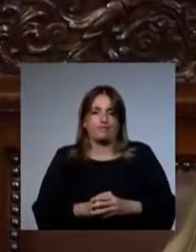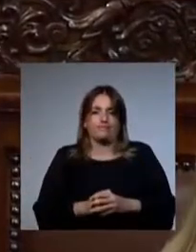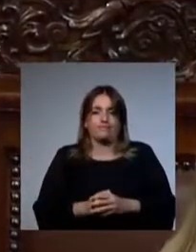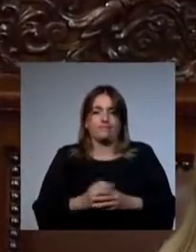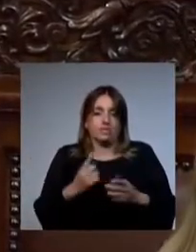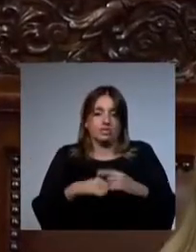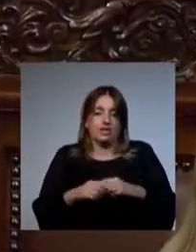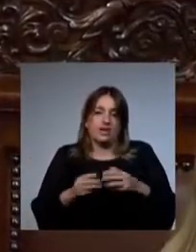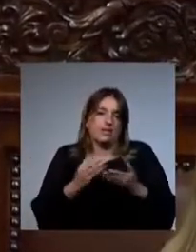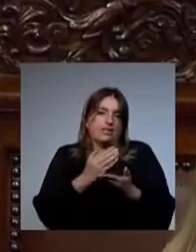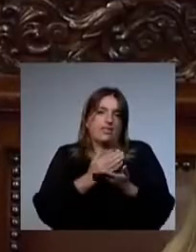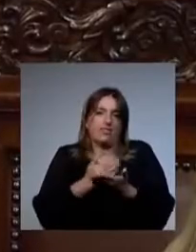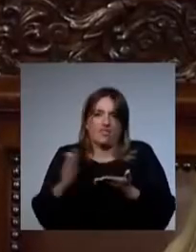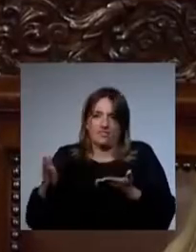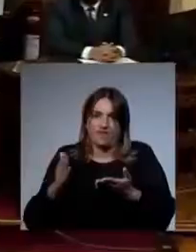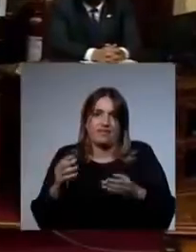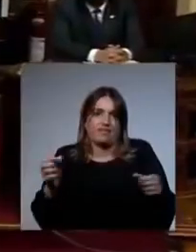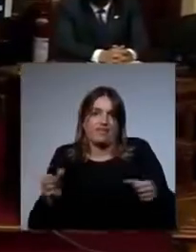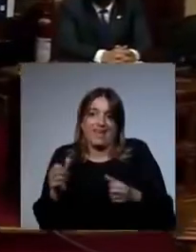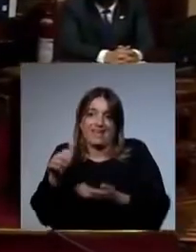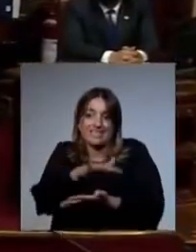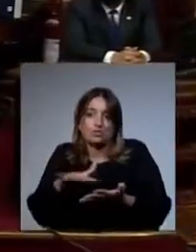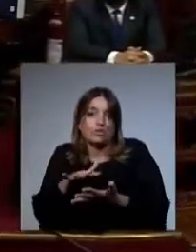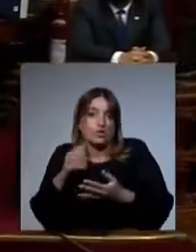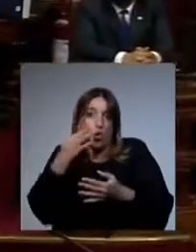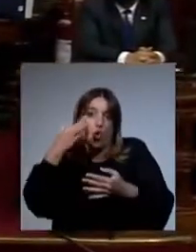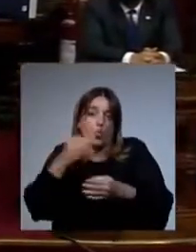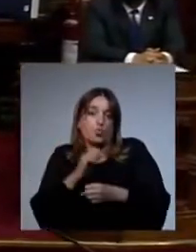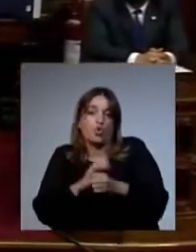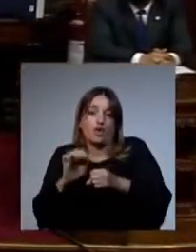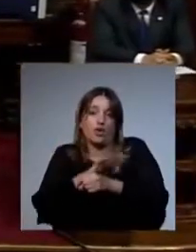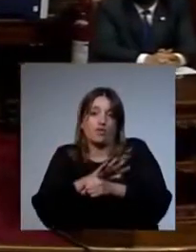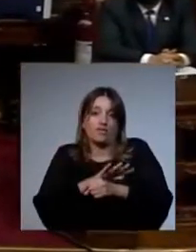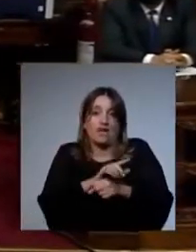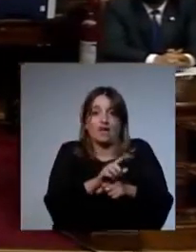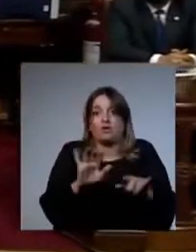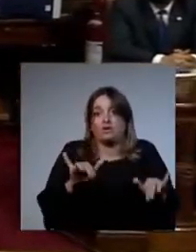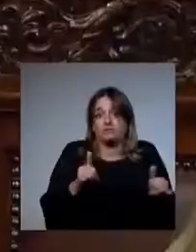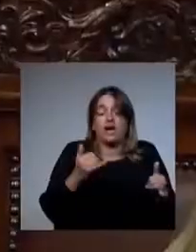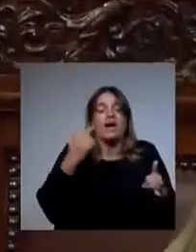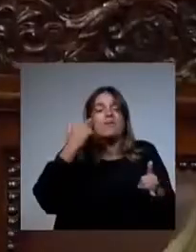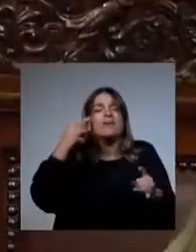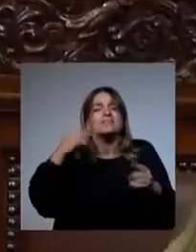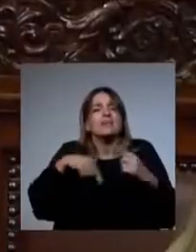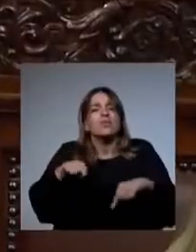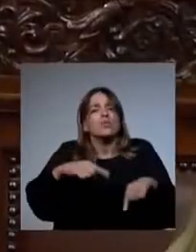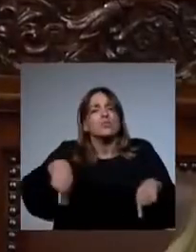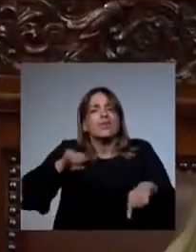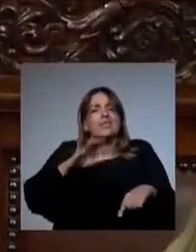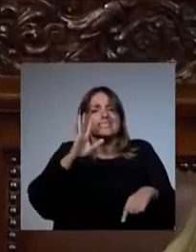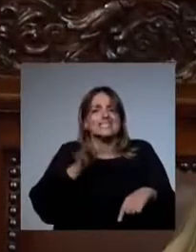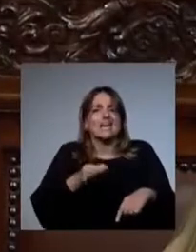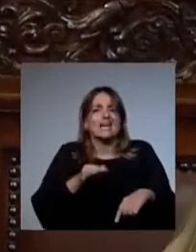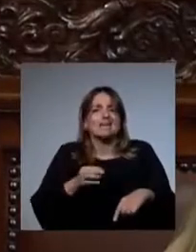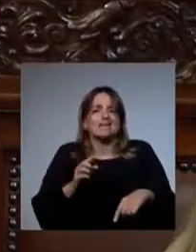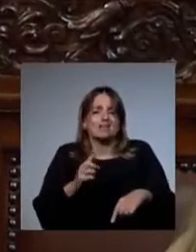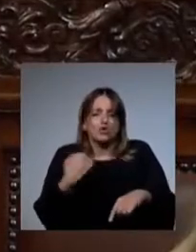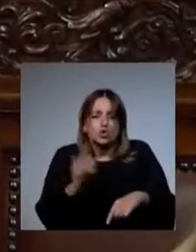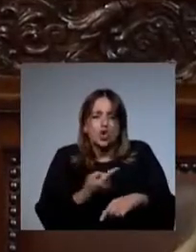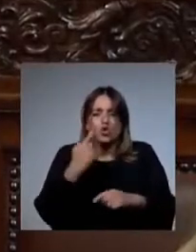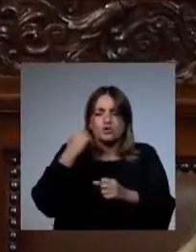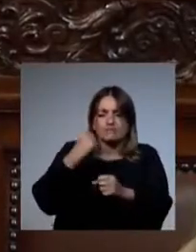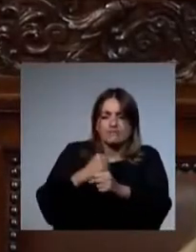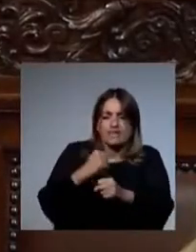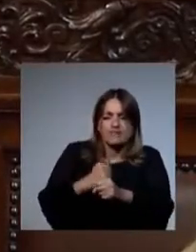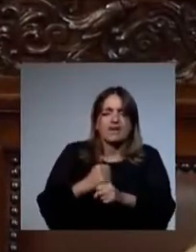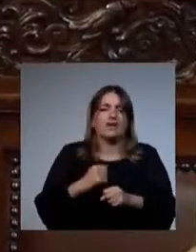coyuntural de lo estructural. ¿Y saben qué? Todo esto, todas las obras